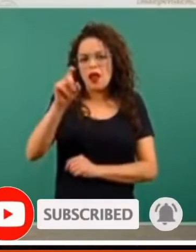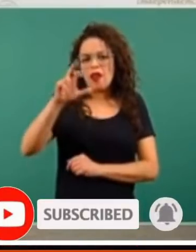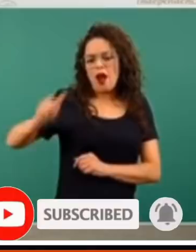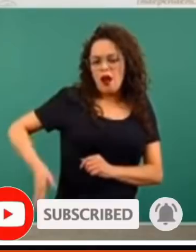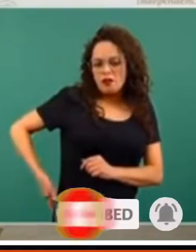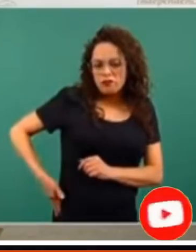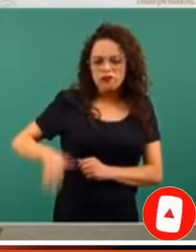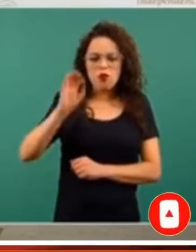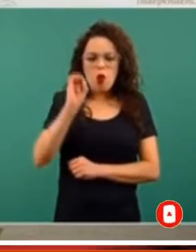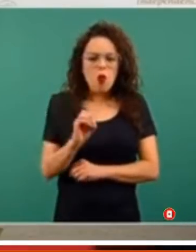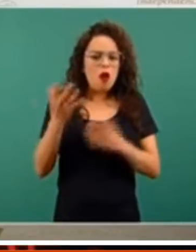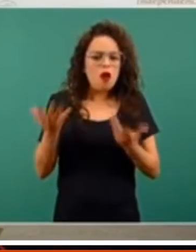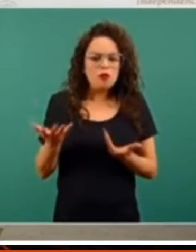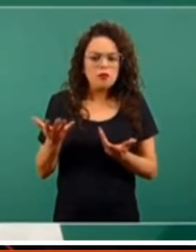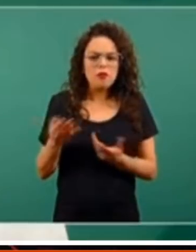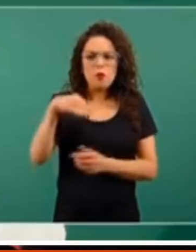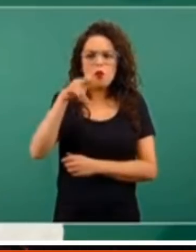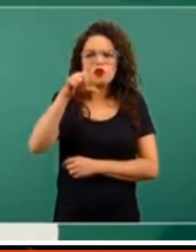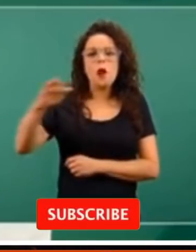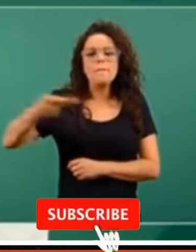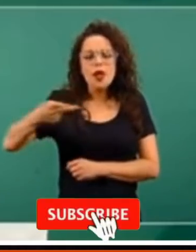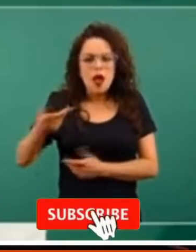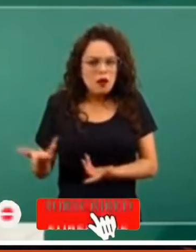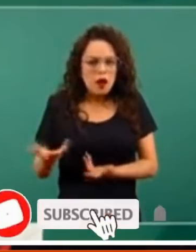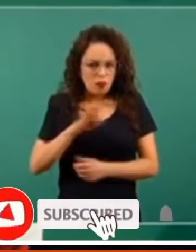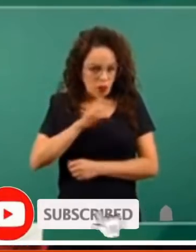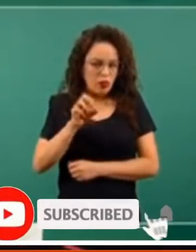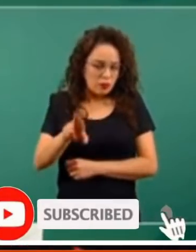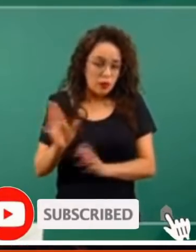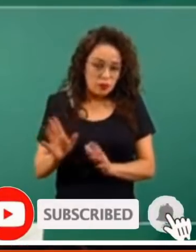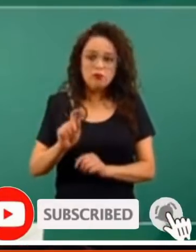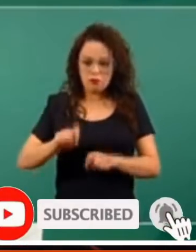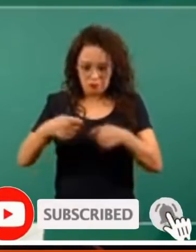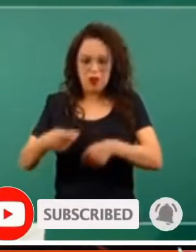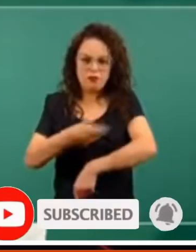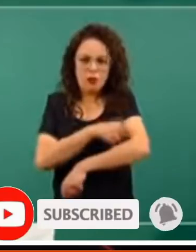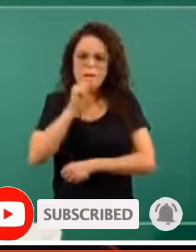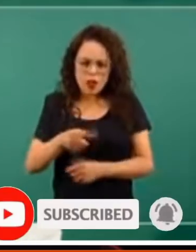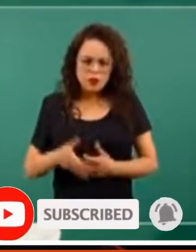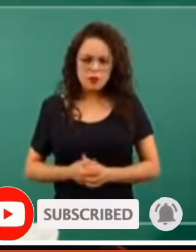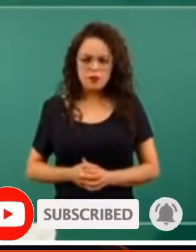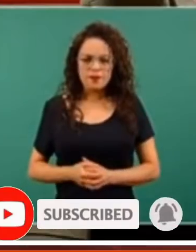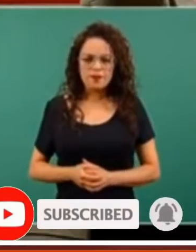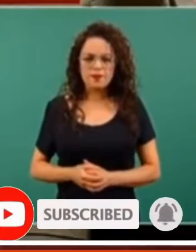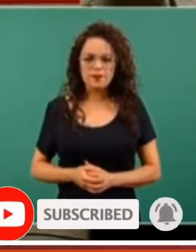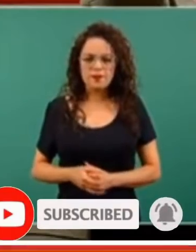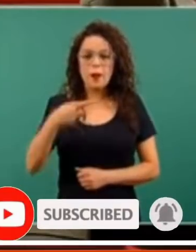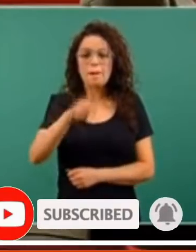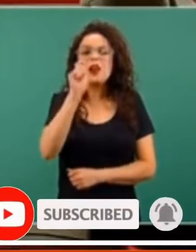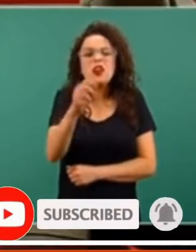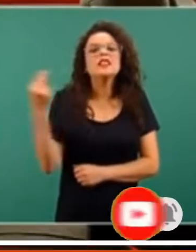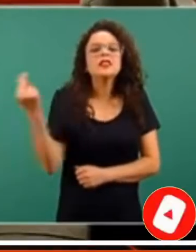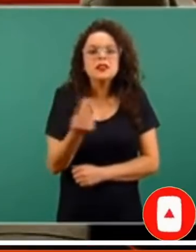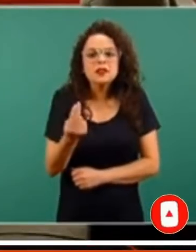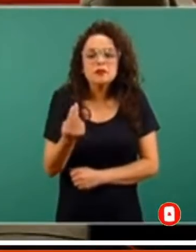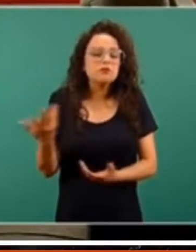el muslo, etcétera. Y la aplicación lo que requiere es básicamente hacer